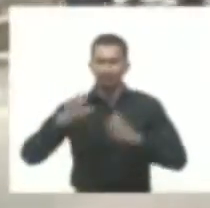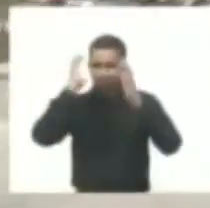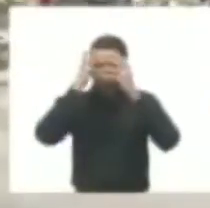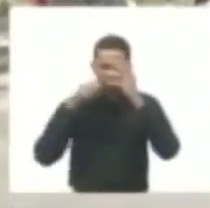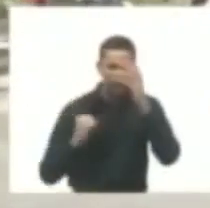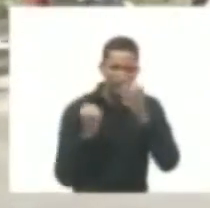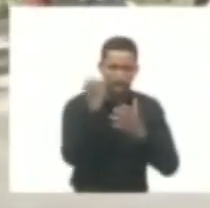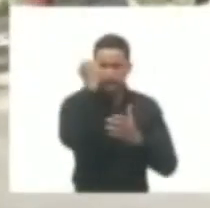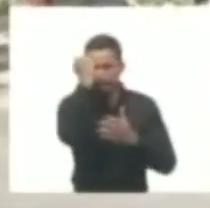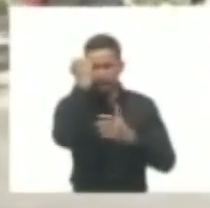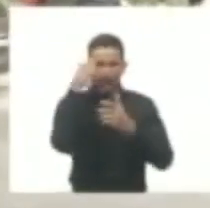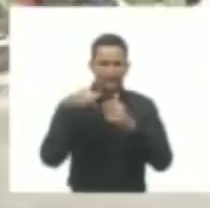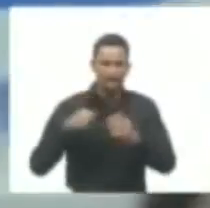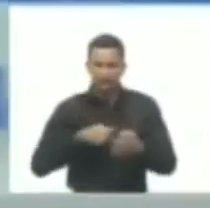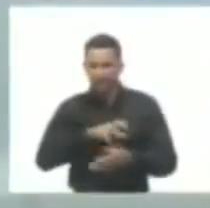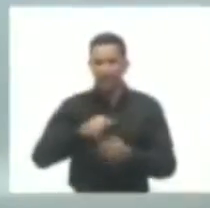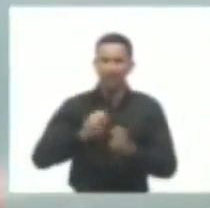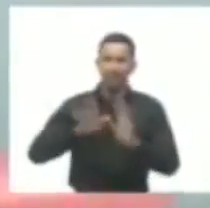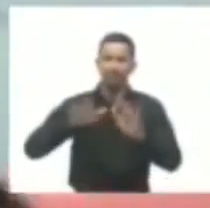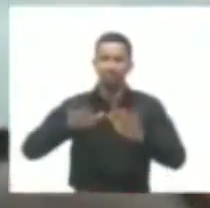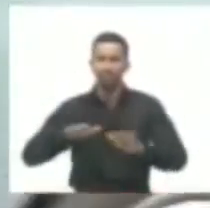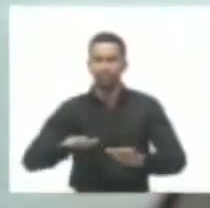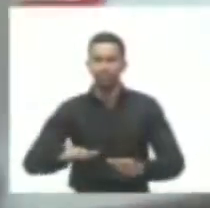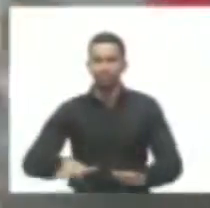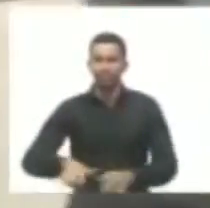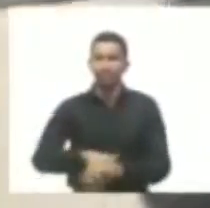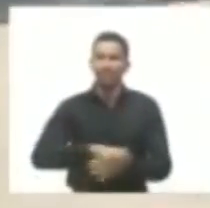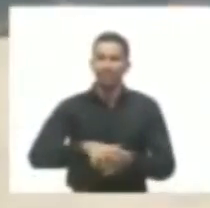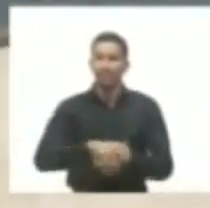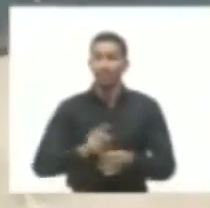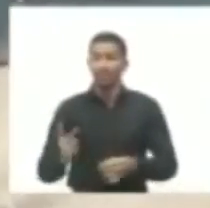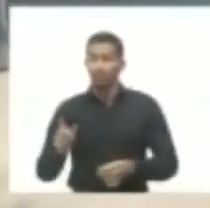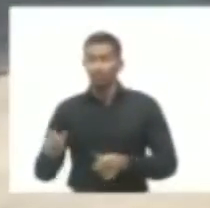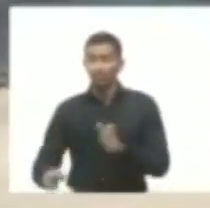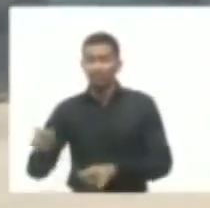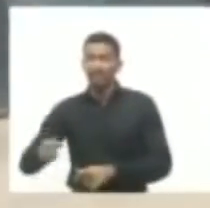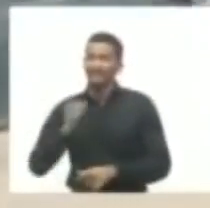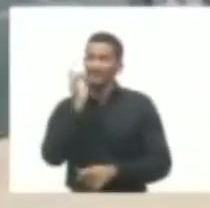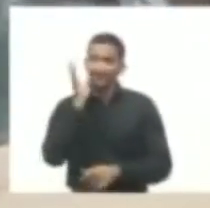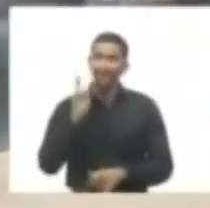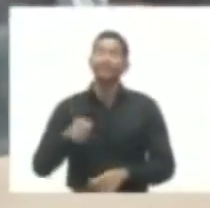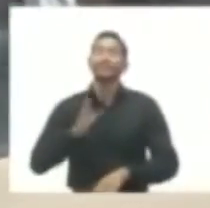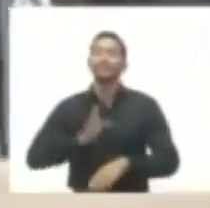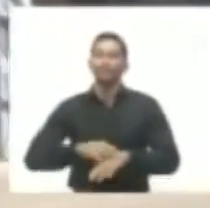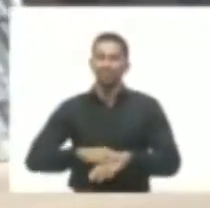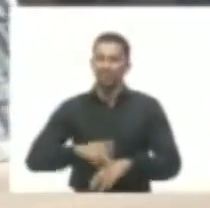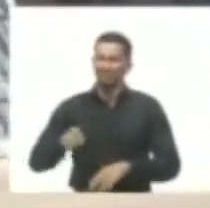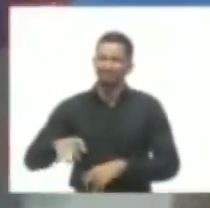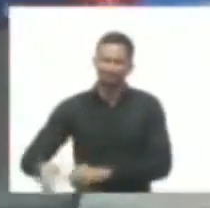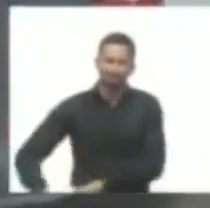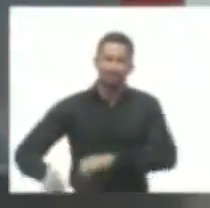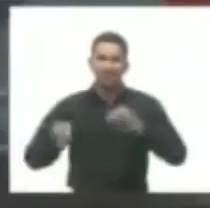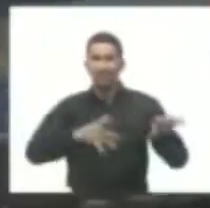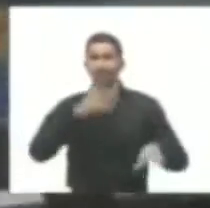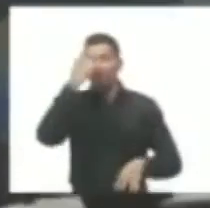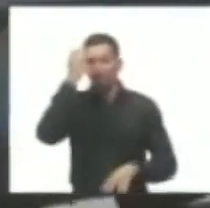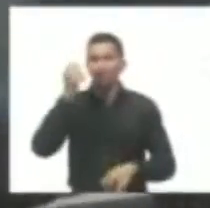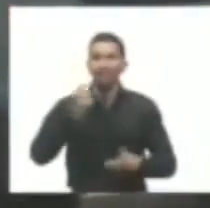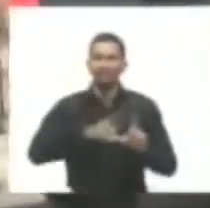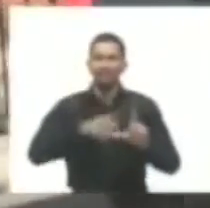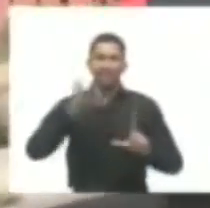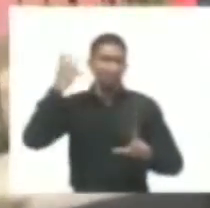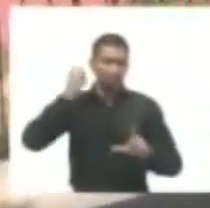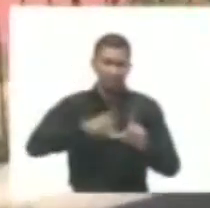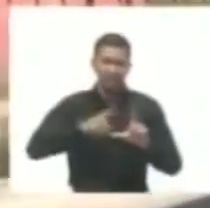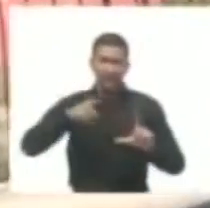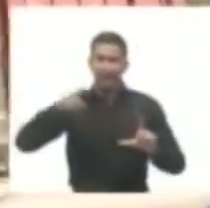INPED, quienes controlaron la situación. El traslado de esos sujetos hace parte de la medida anunciada por las autoridades para frenar la escalada criminal que azotó el